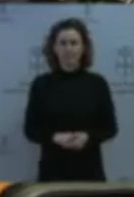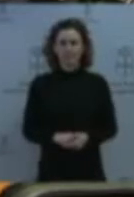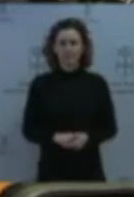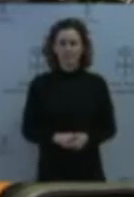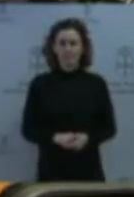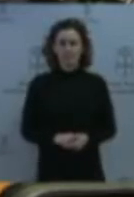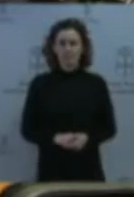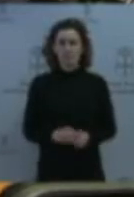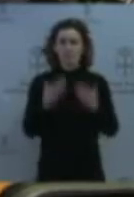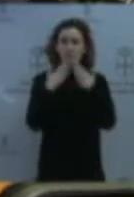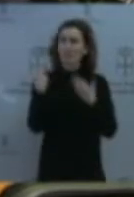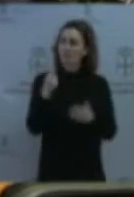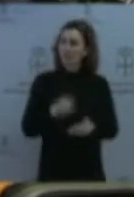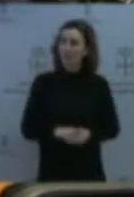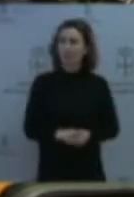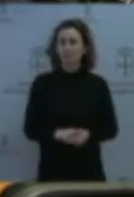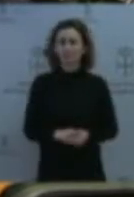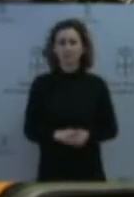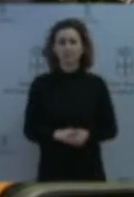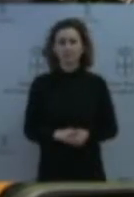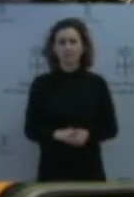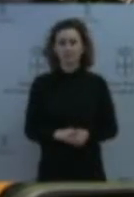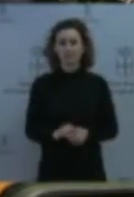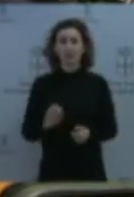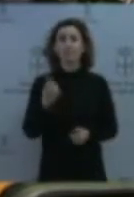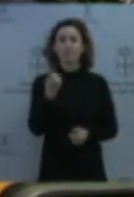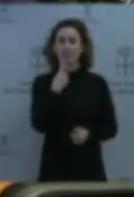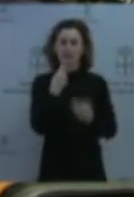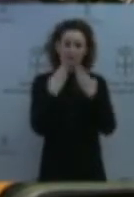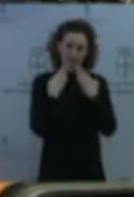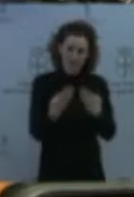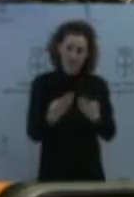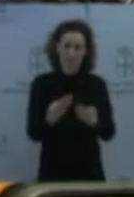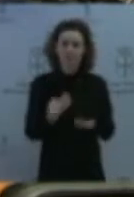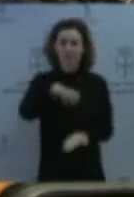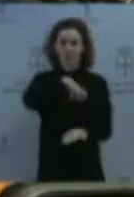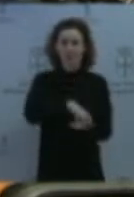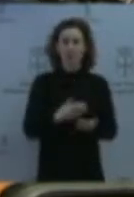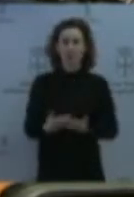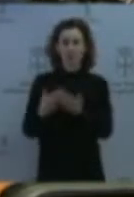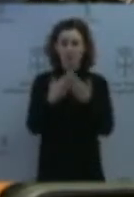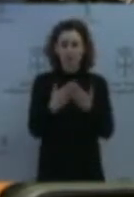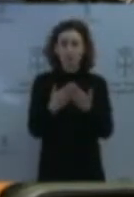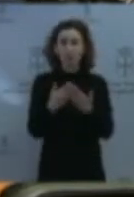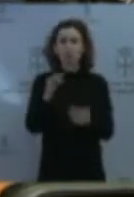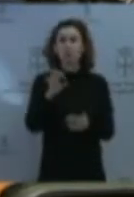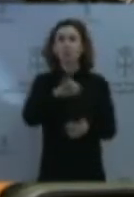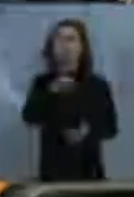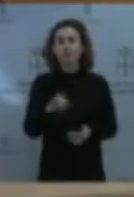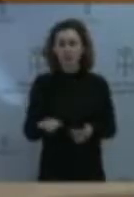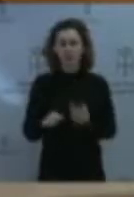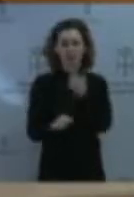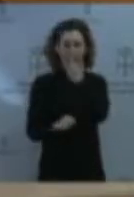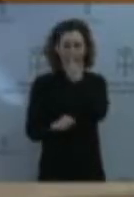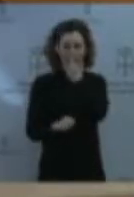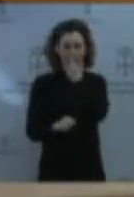En primer lugar, agradecer al Centro de Estudios del Alfoz de Gauzón la elaboración de esta